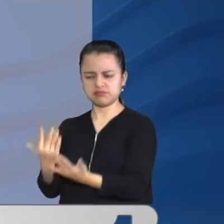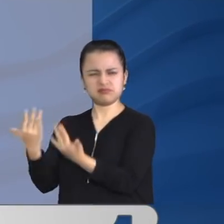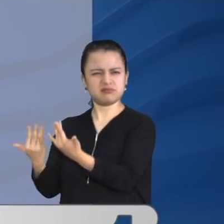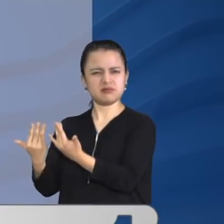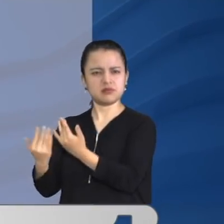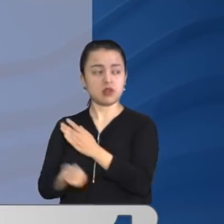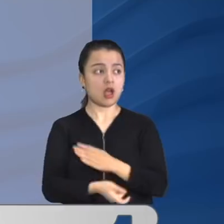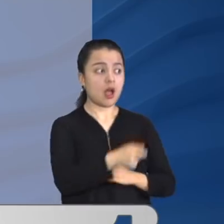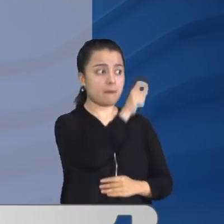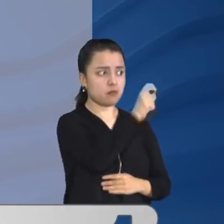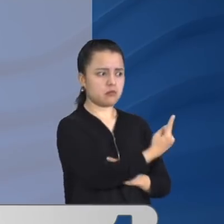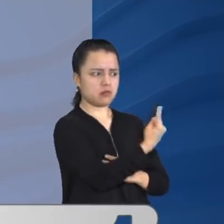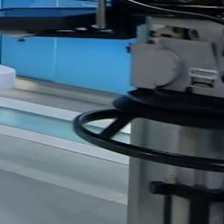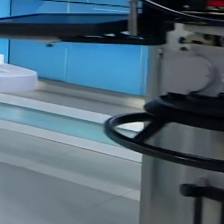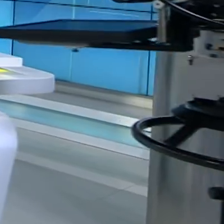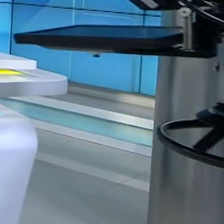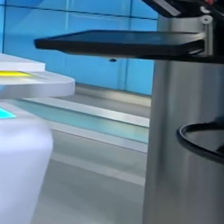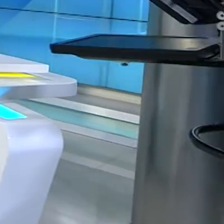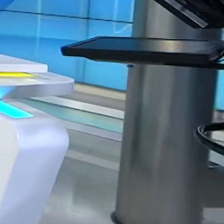volvemos.